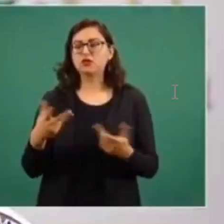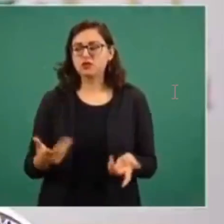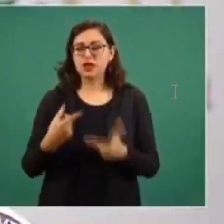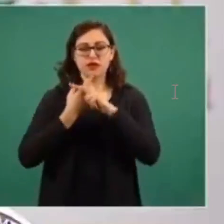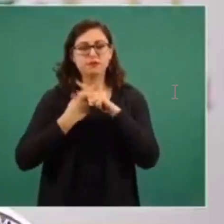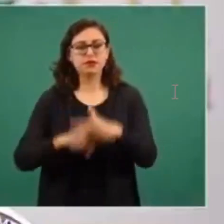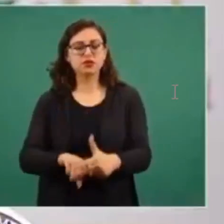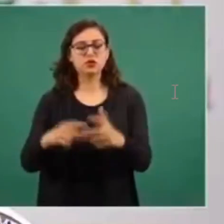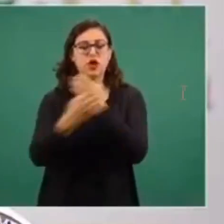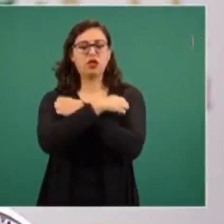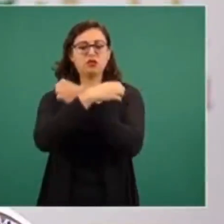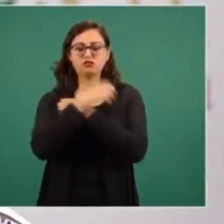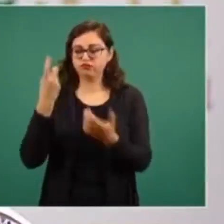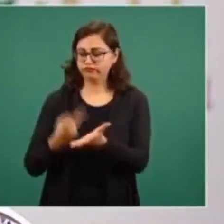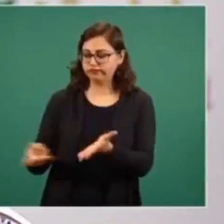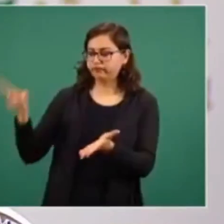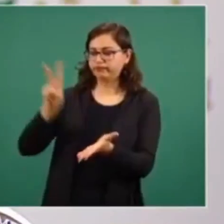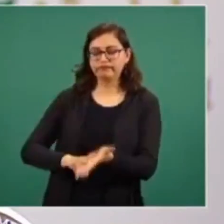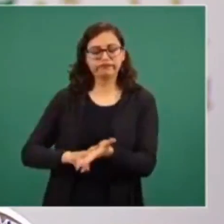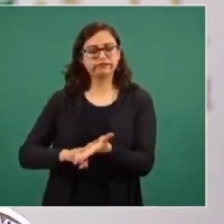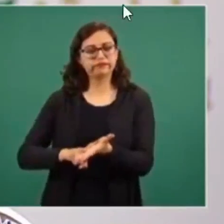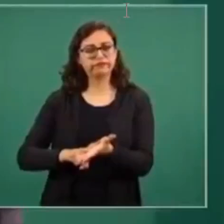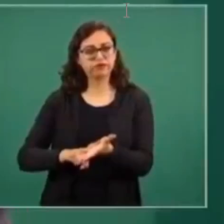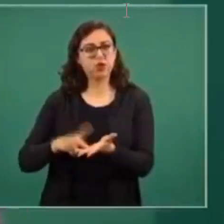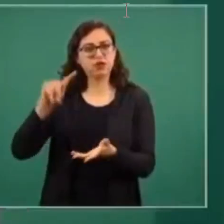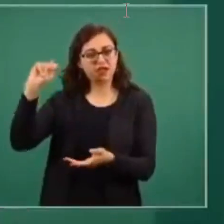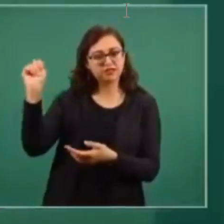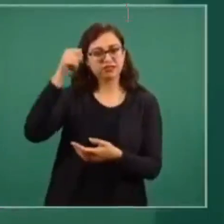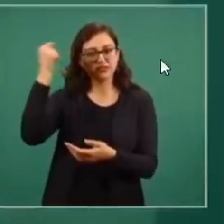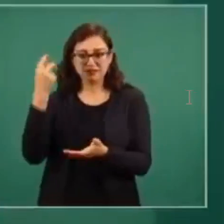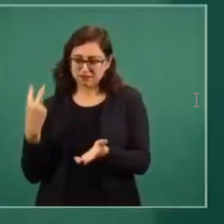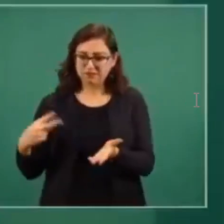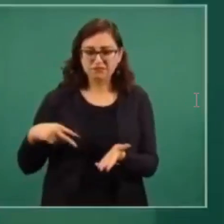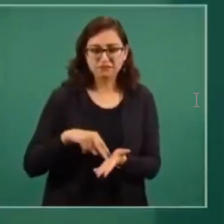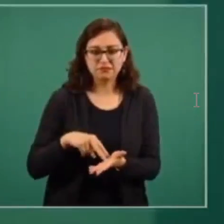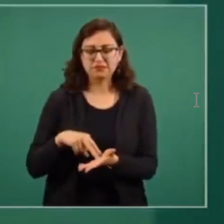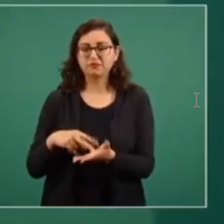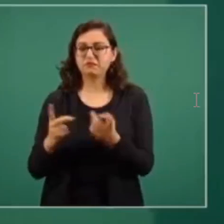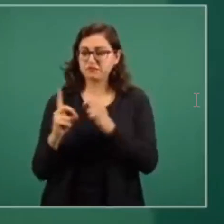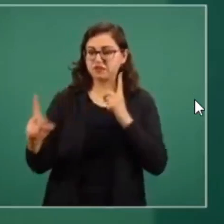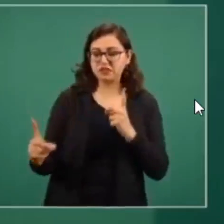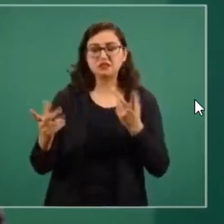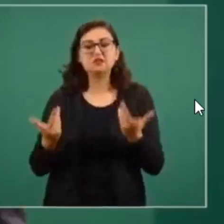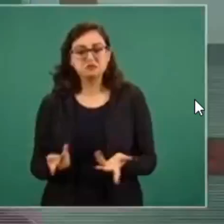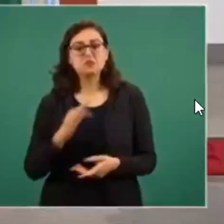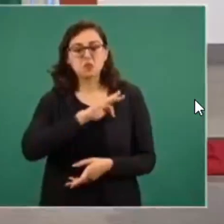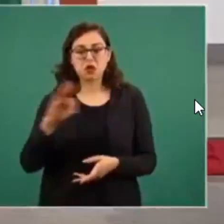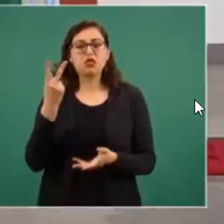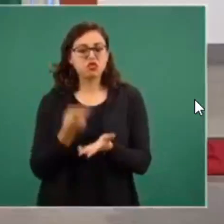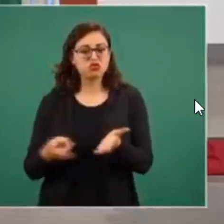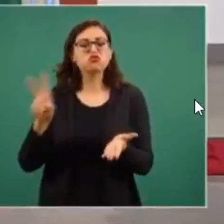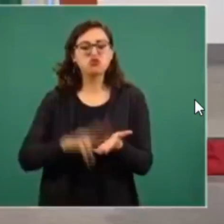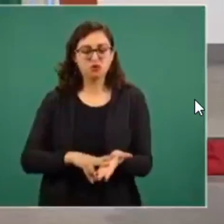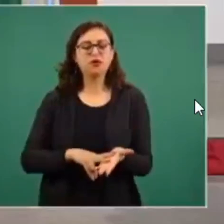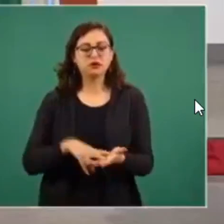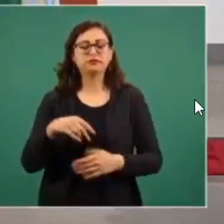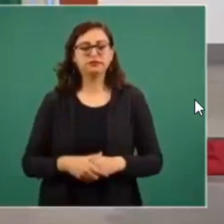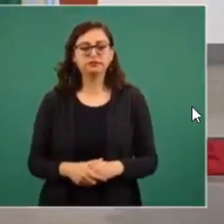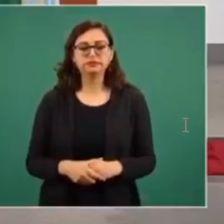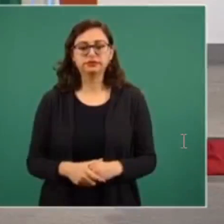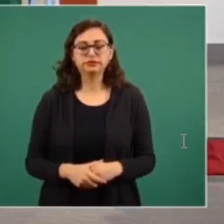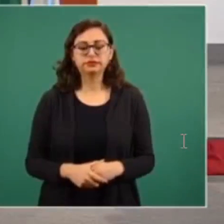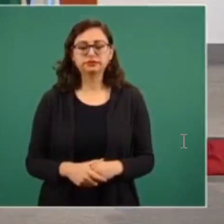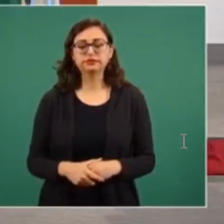Esto quiere decir que la educación pública ya está equipada para poder trabajar tanto de manera presencial como a distancia. Si